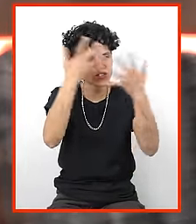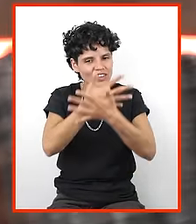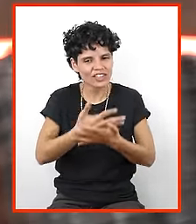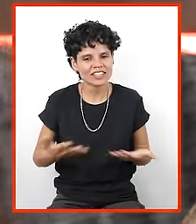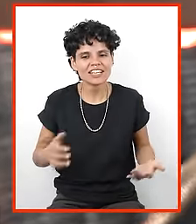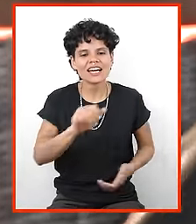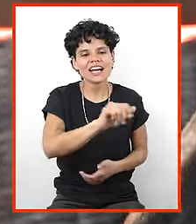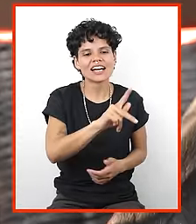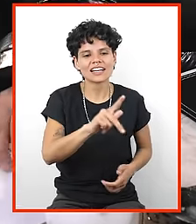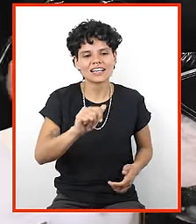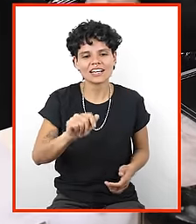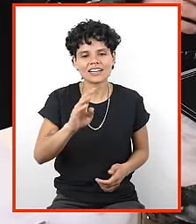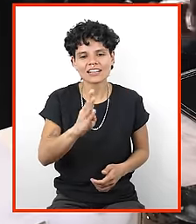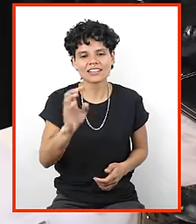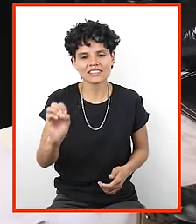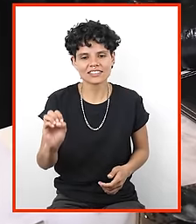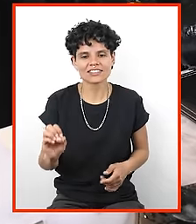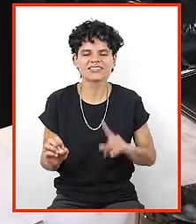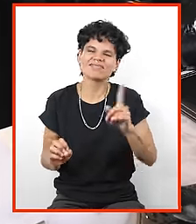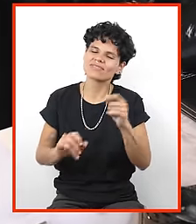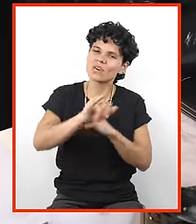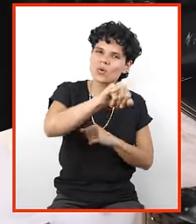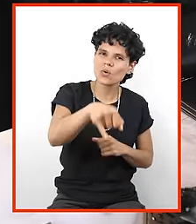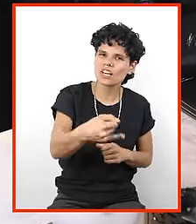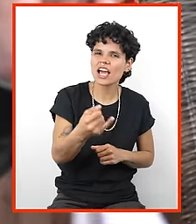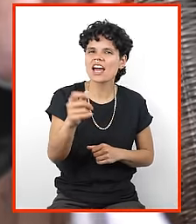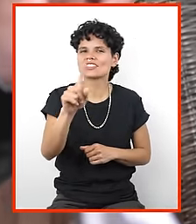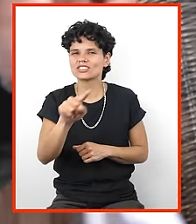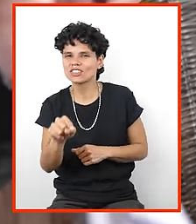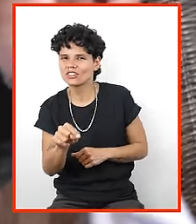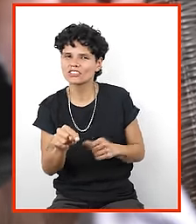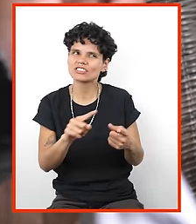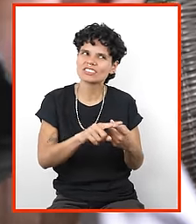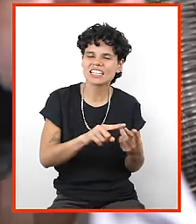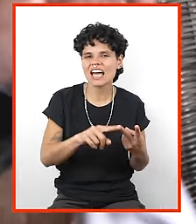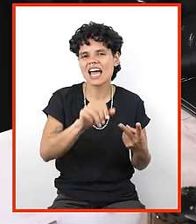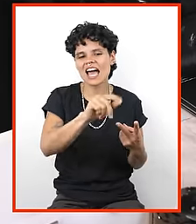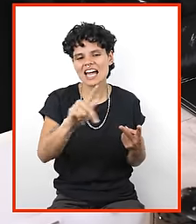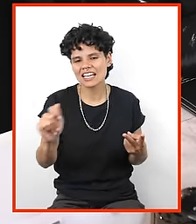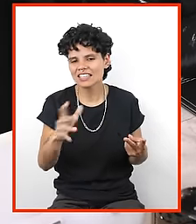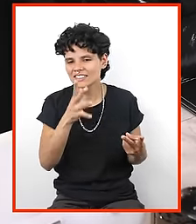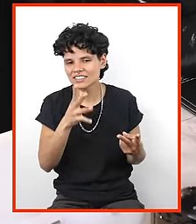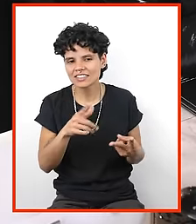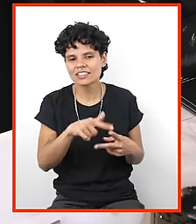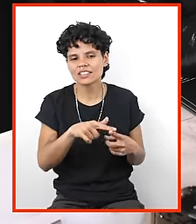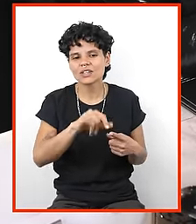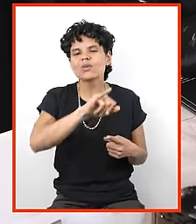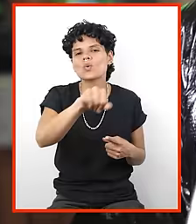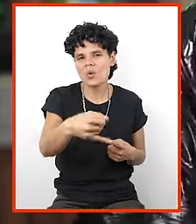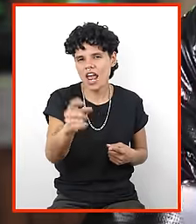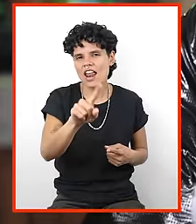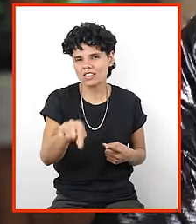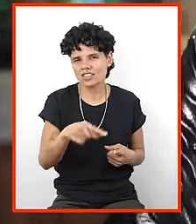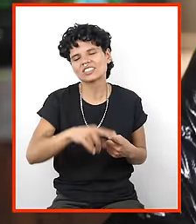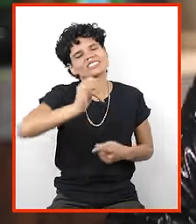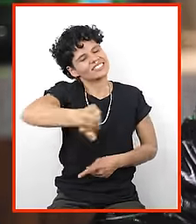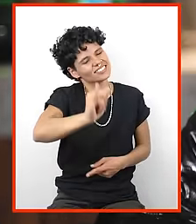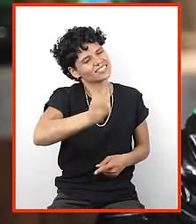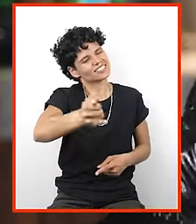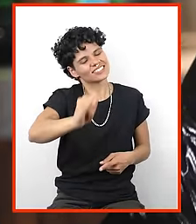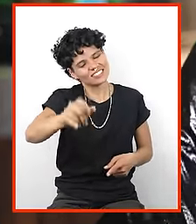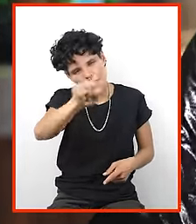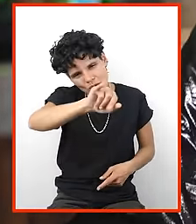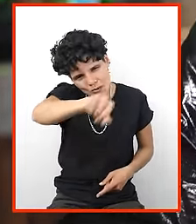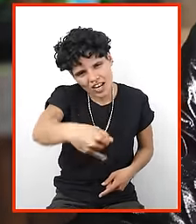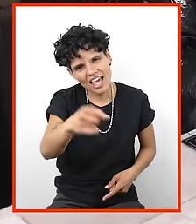40. Pues, claro. ¿El Juliano Sosa o el AK? El Juliano Sosa. El Juliano Sosa. ¡Julián!